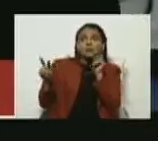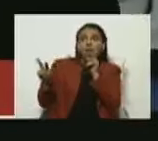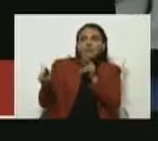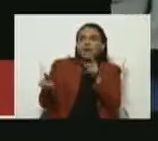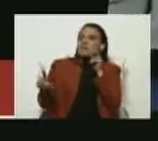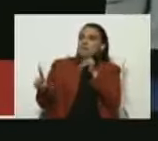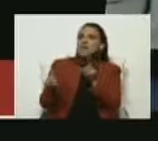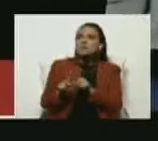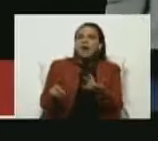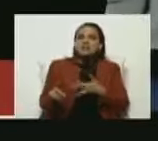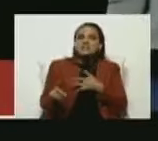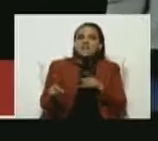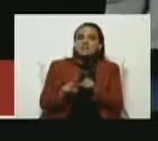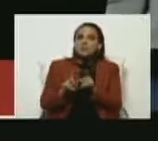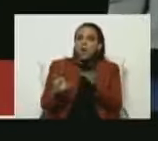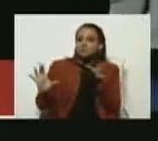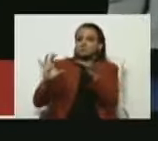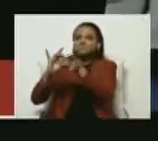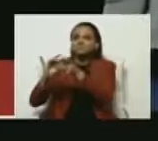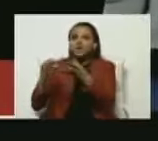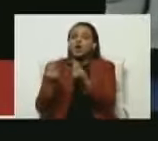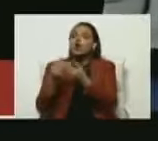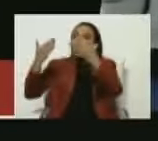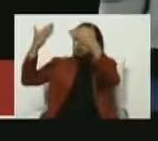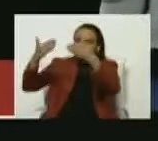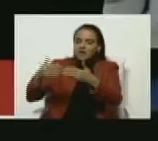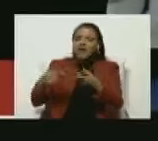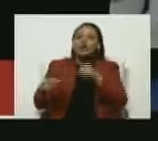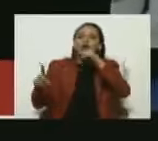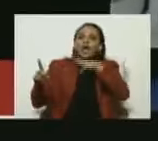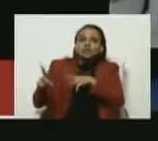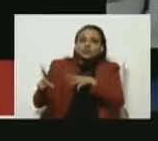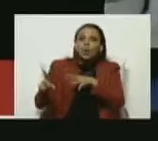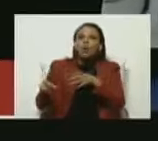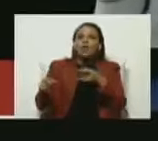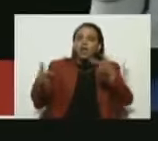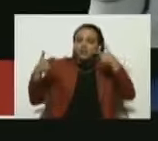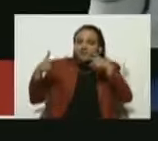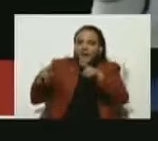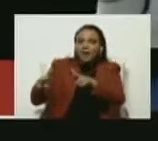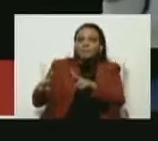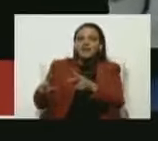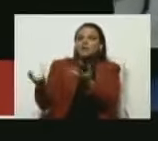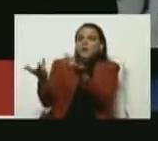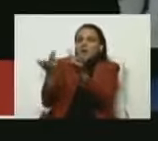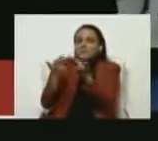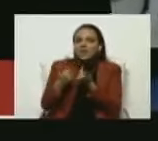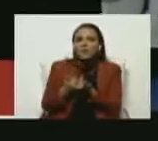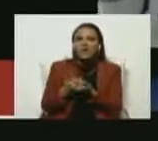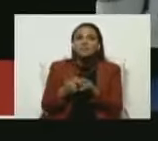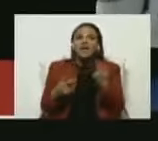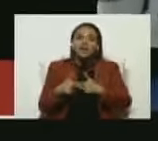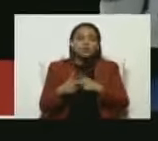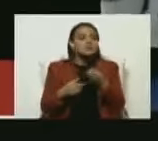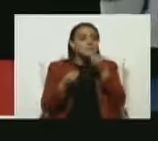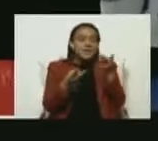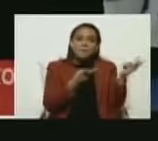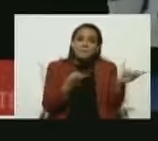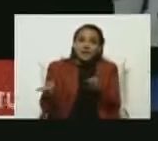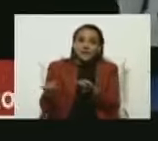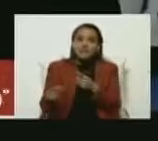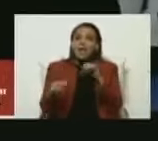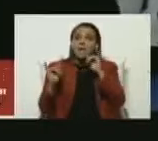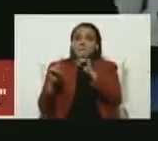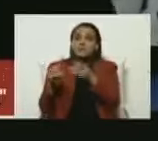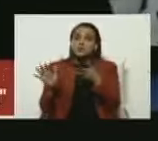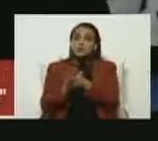van a ver a sí mismos en esas pantallas, en esas historias, en esas narrativas. Así que bienvenida a esta contribución